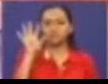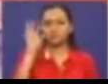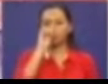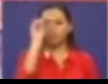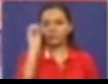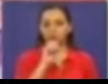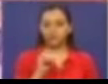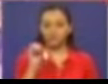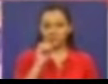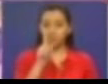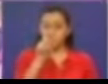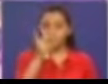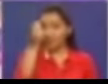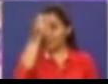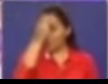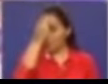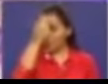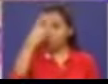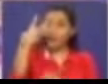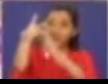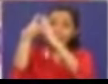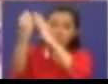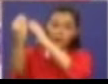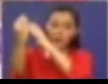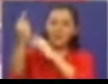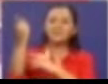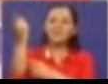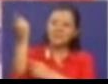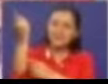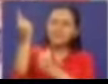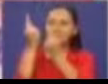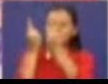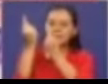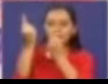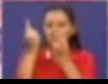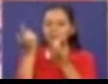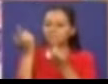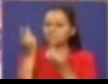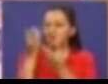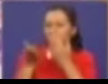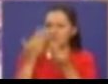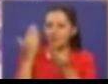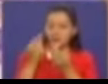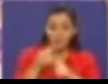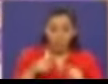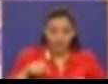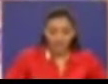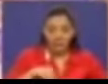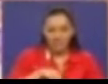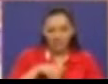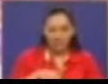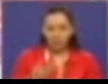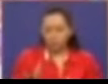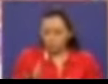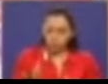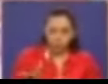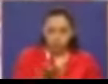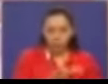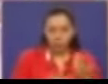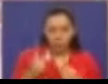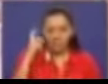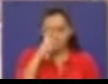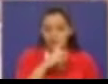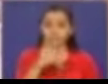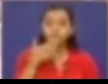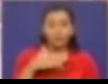complicado de manejar la deuda externa. La deuda interna se puede renegociar, etc. Dicho sea de paso, gran parte de esa deuda interna es con